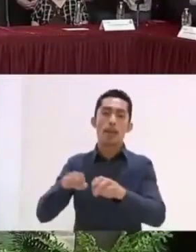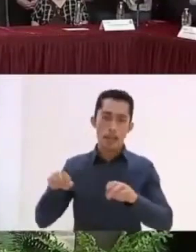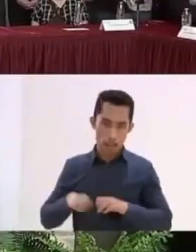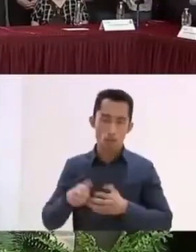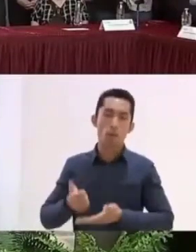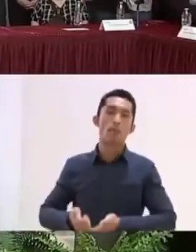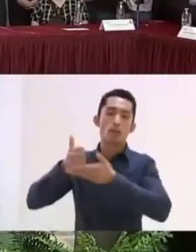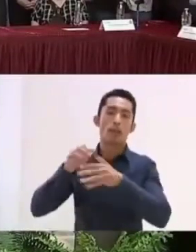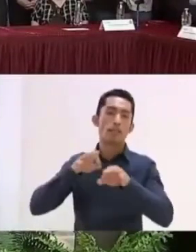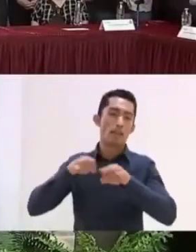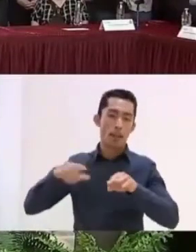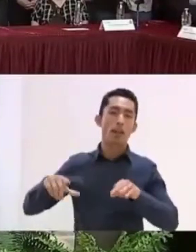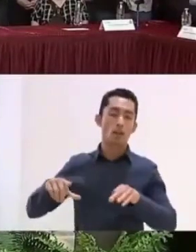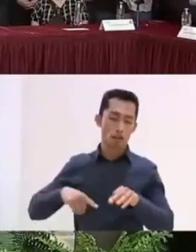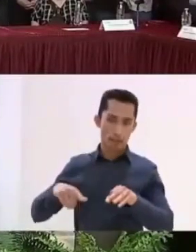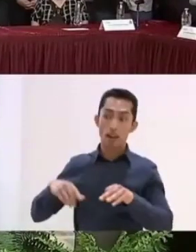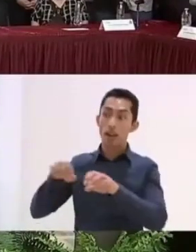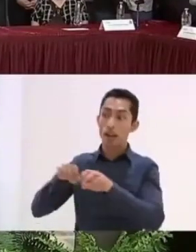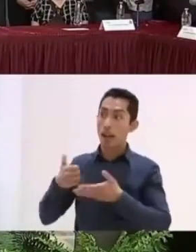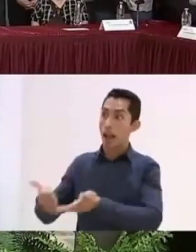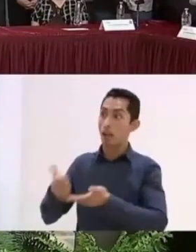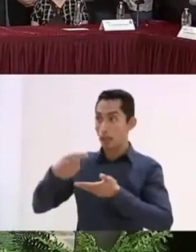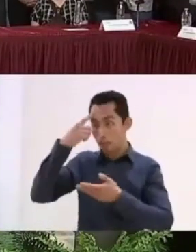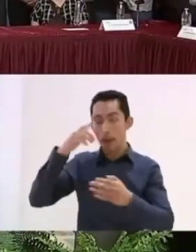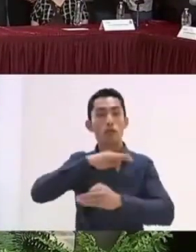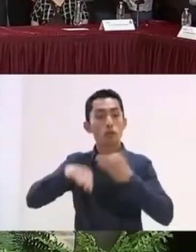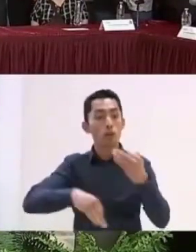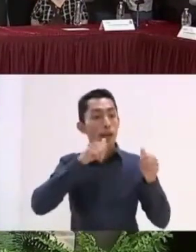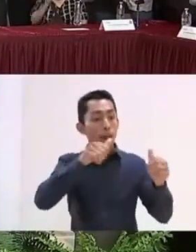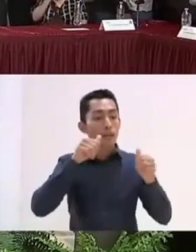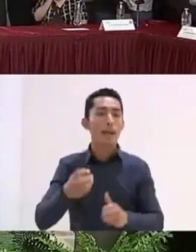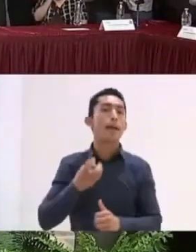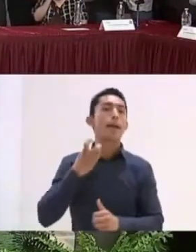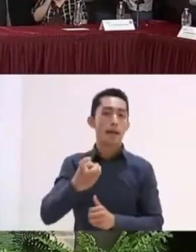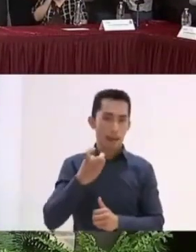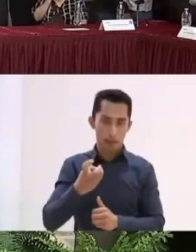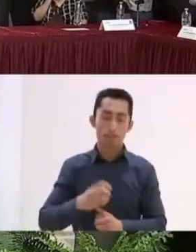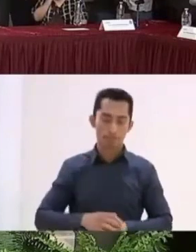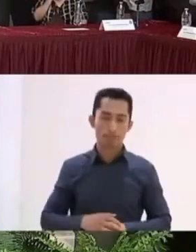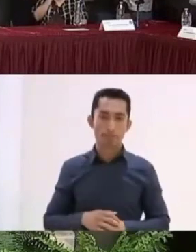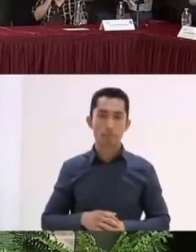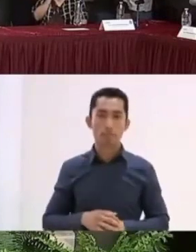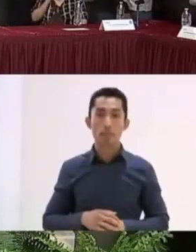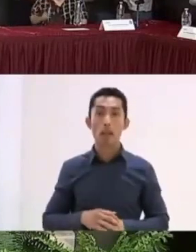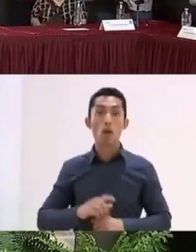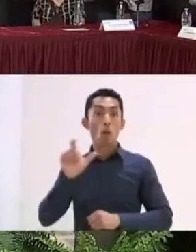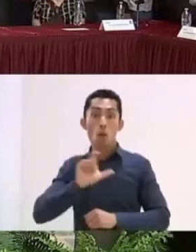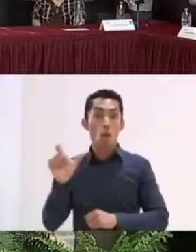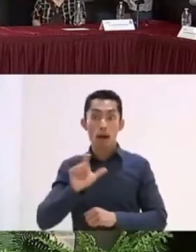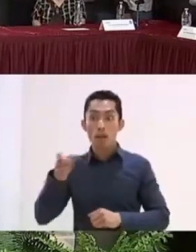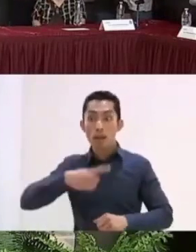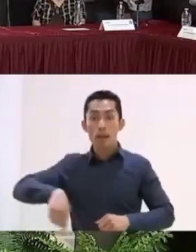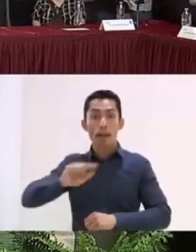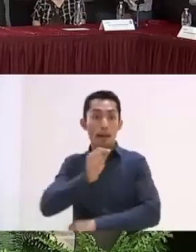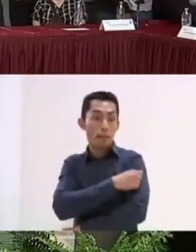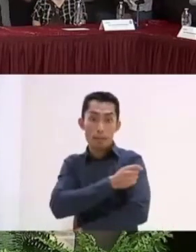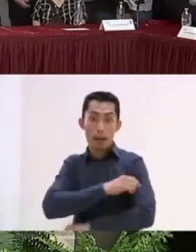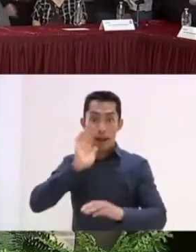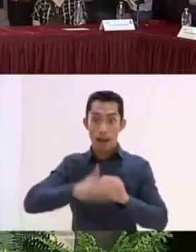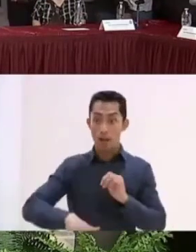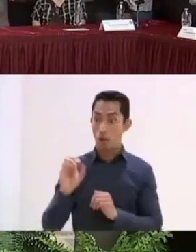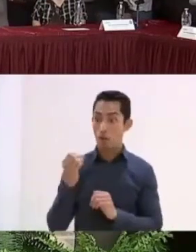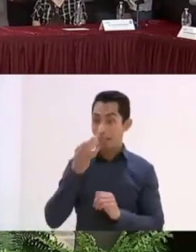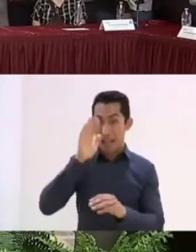apoyos, que son los servidores públicos, para atenderles a todos. Vamos a, ya una vez que terminemos de vacunar a finales de este